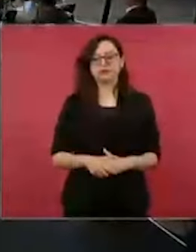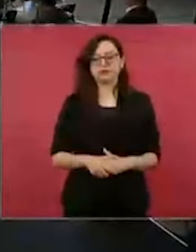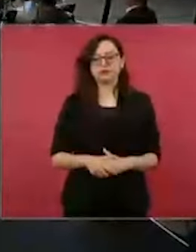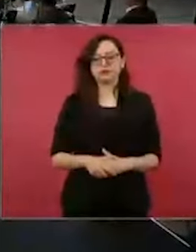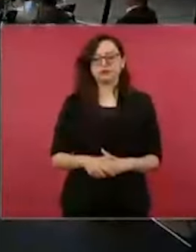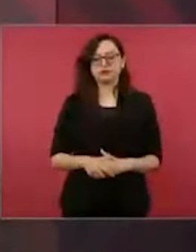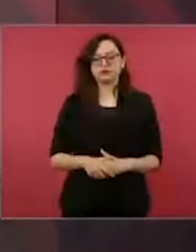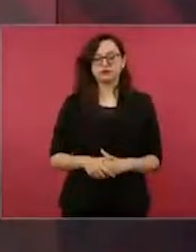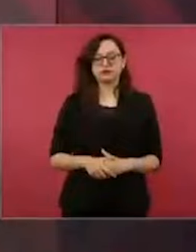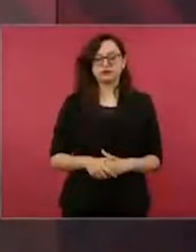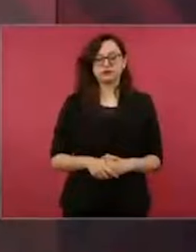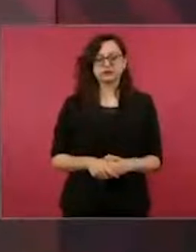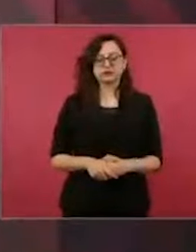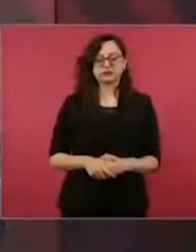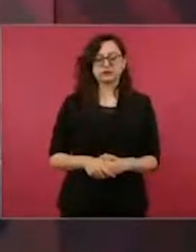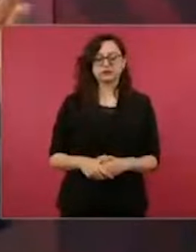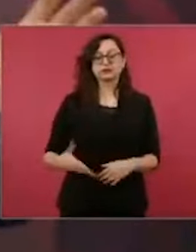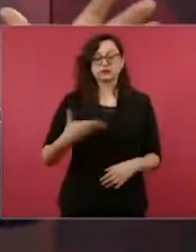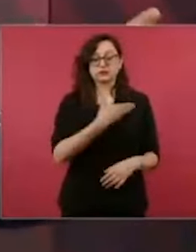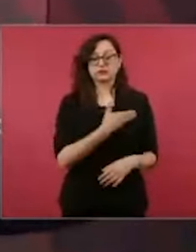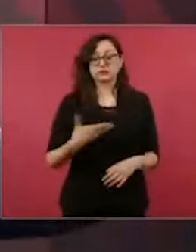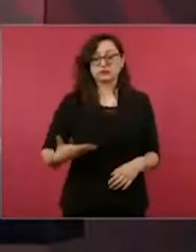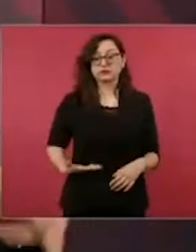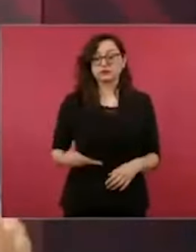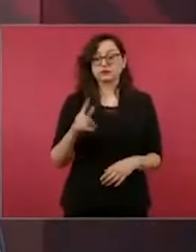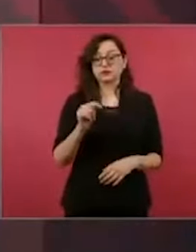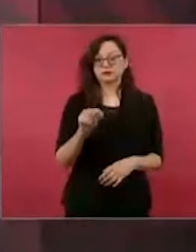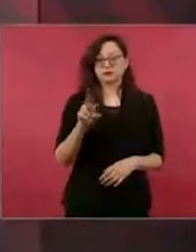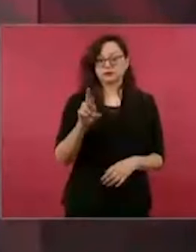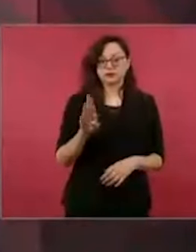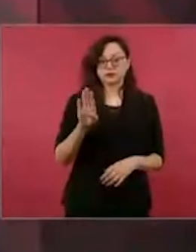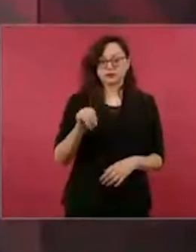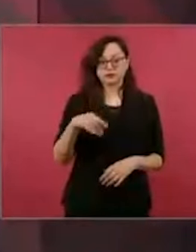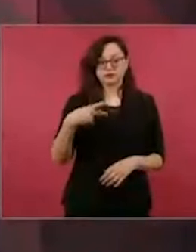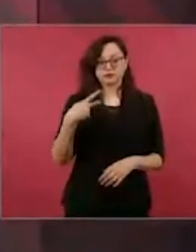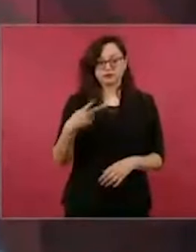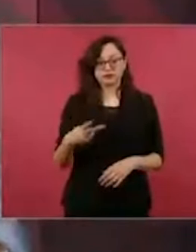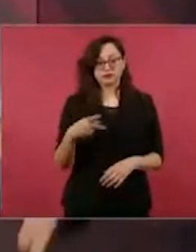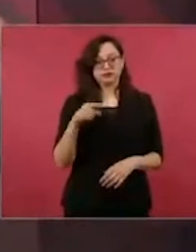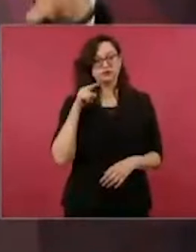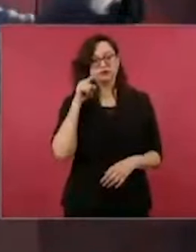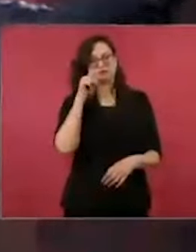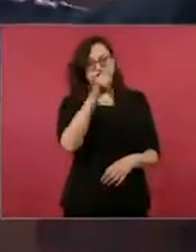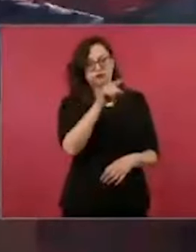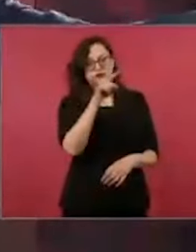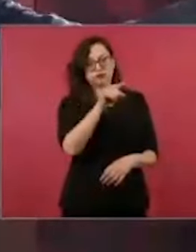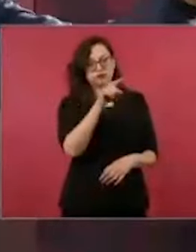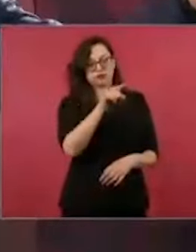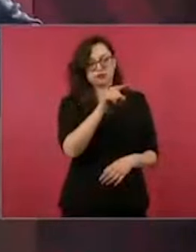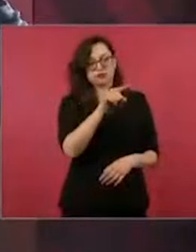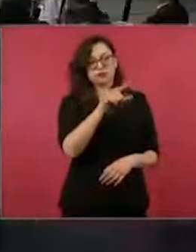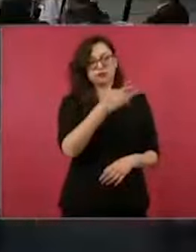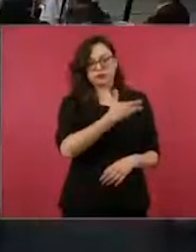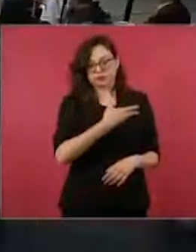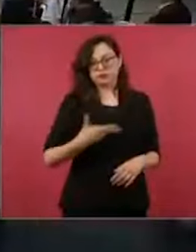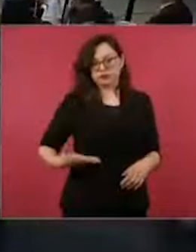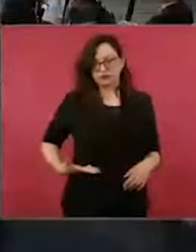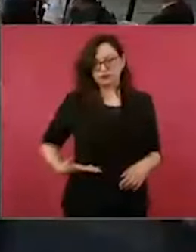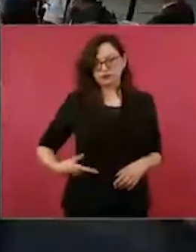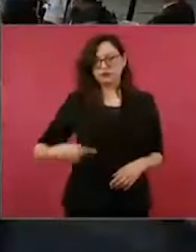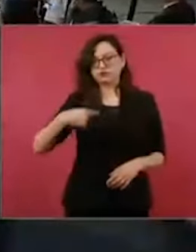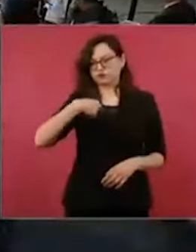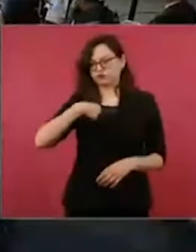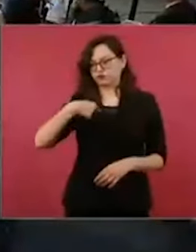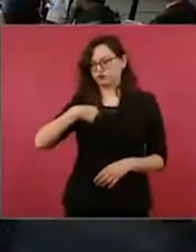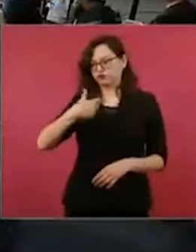campañas políticas y otra la forma de actuar ya del gobierno Entonces el presidente confío que pues esto Pues bueno sigue siendo un